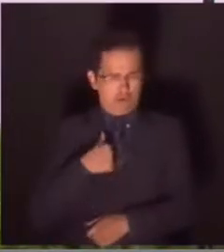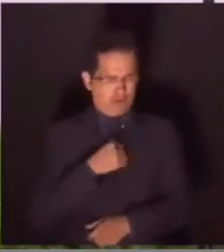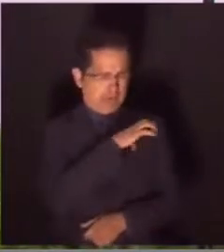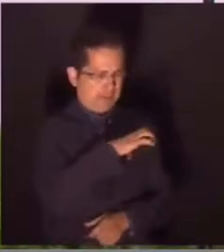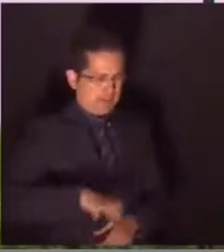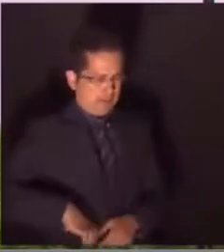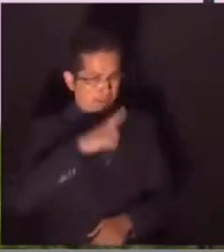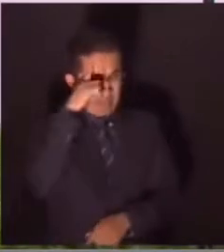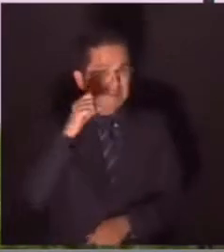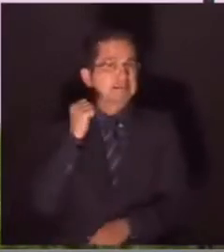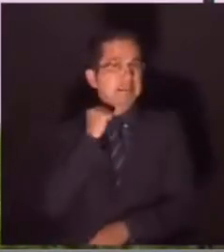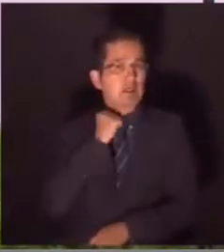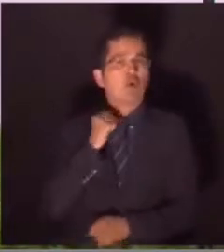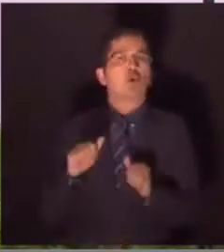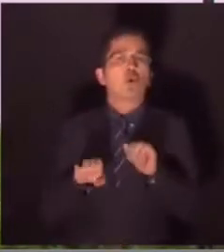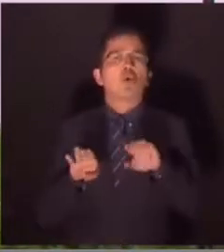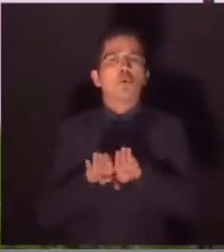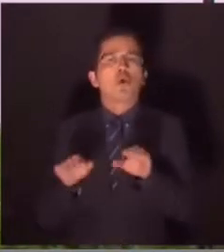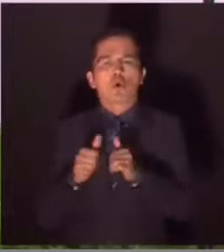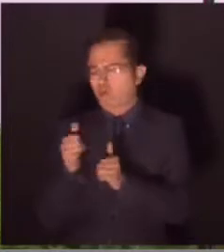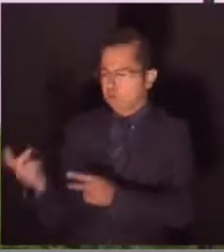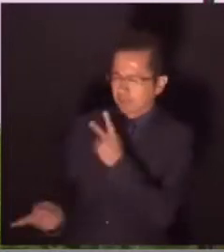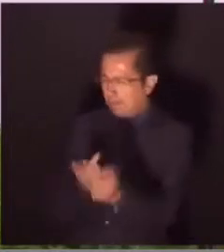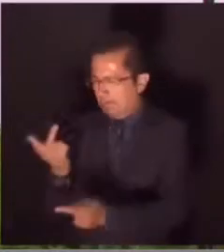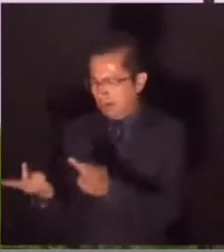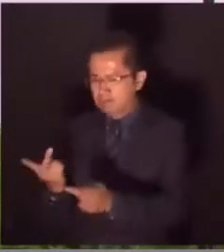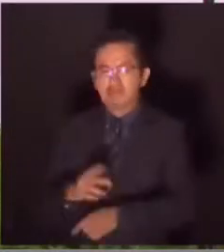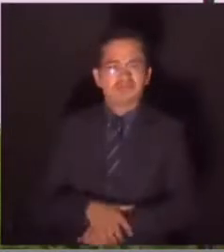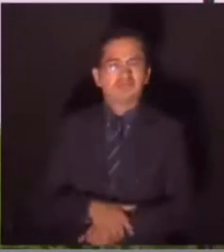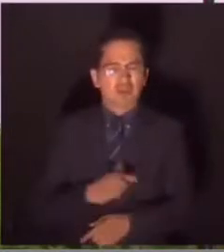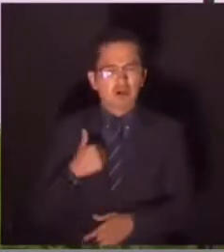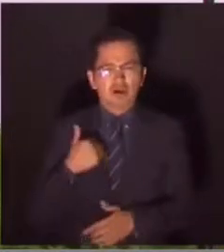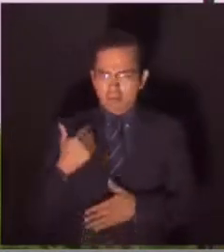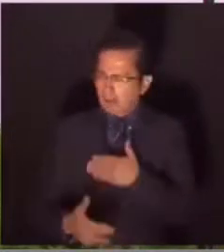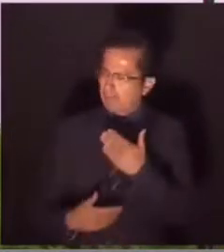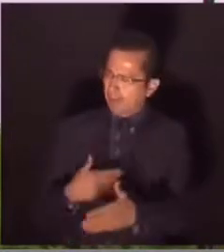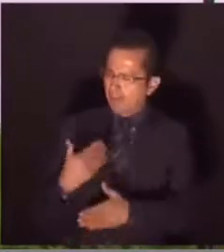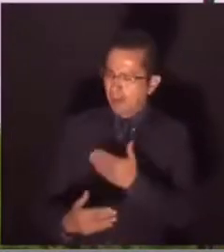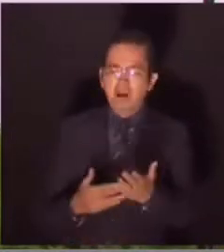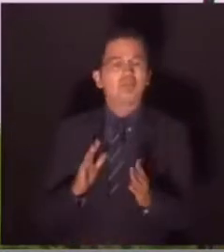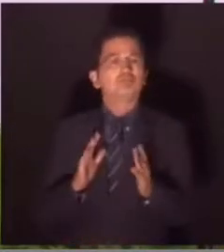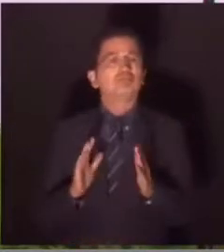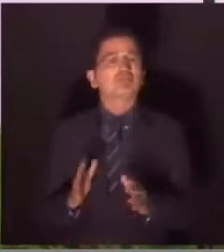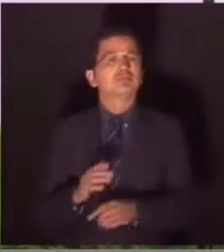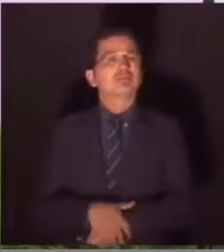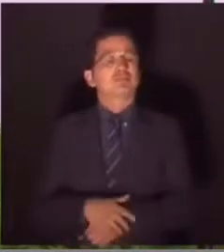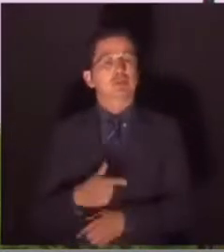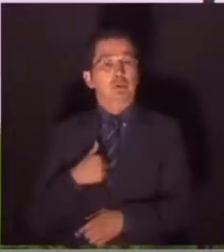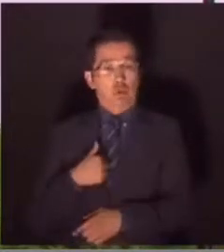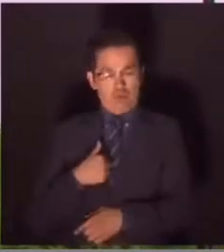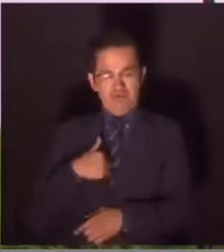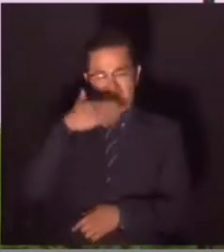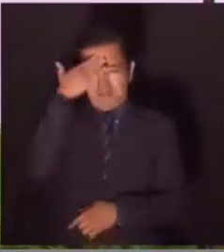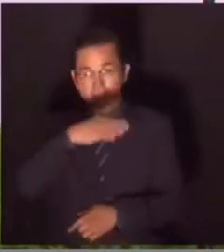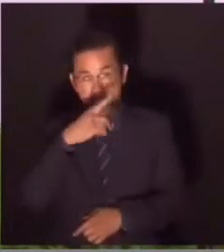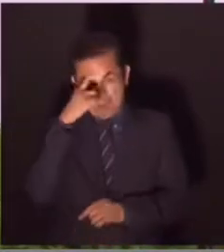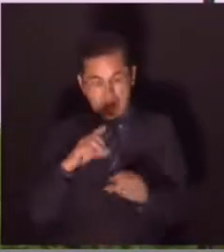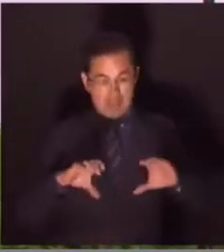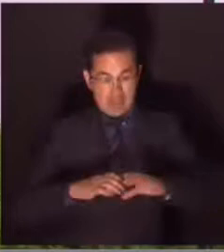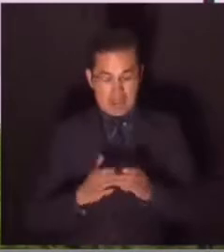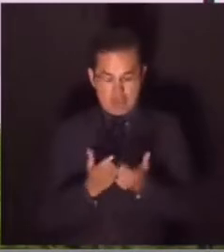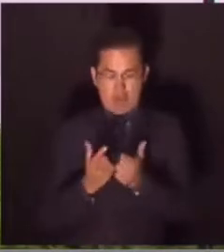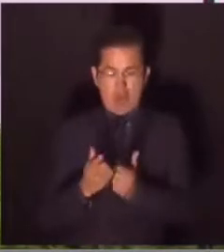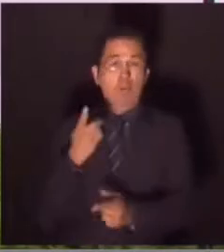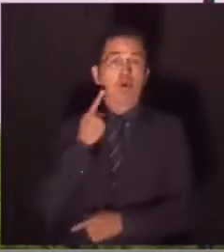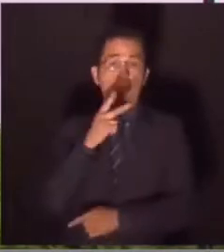Hoy me queda claro que lo más importante para el PRI y para mantener la unidad no es señalar los errores,